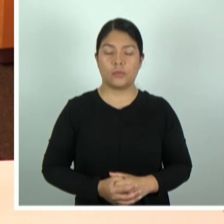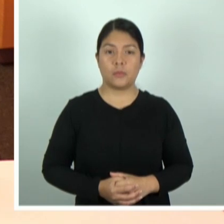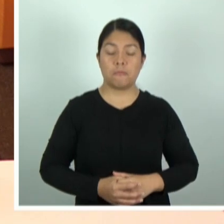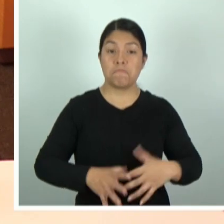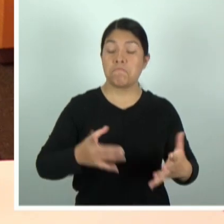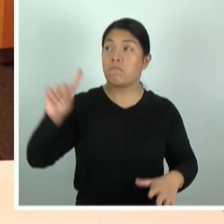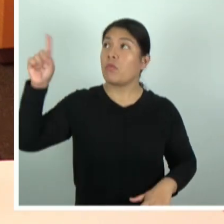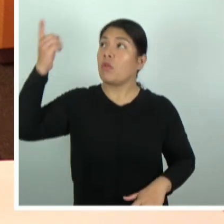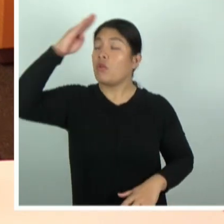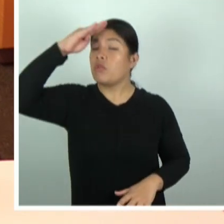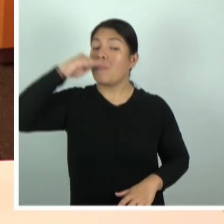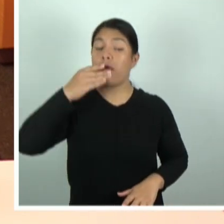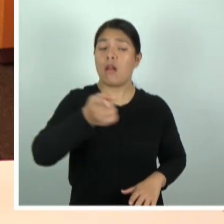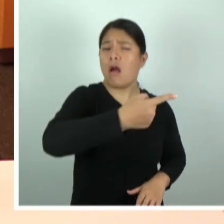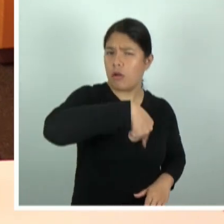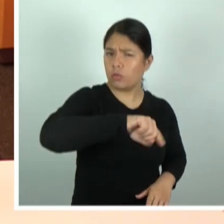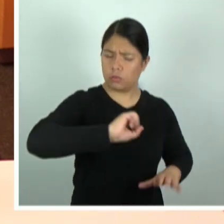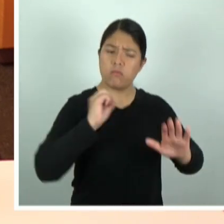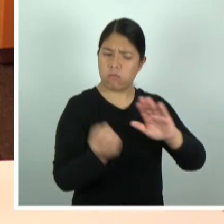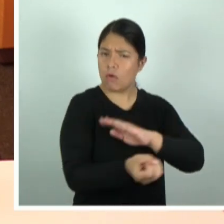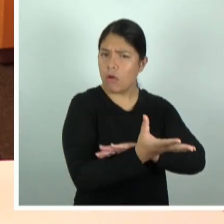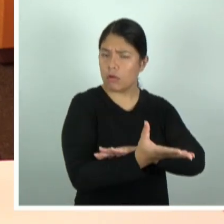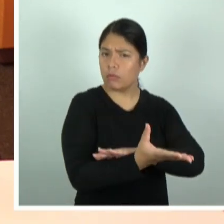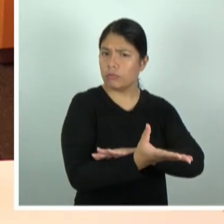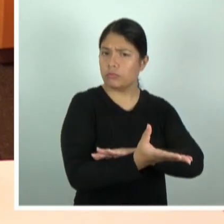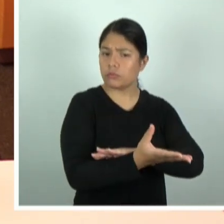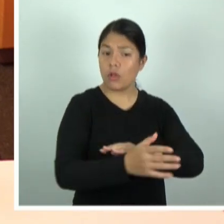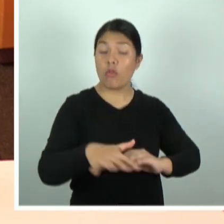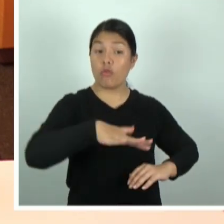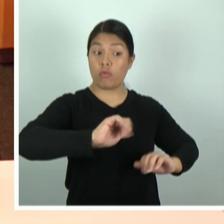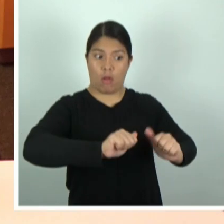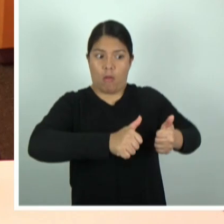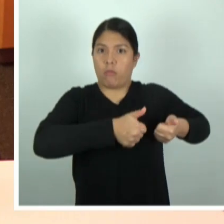Cuando Dios el Padre nos creó, en el principio,